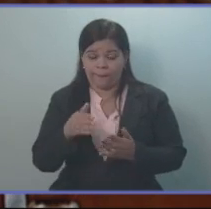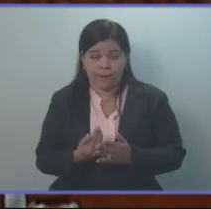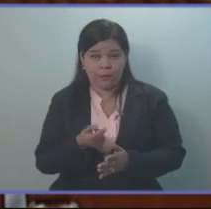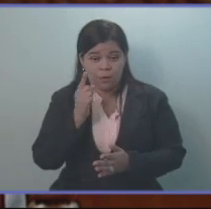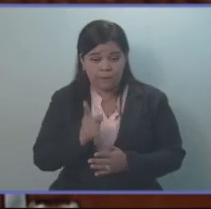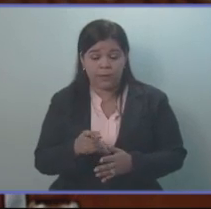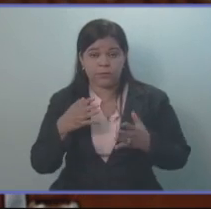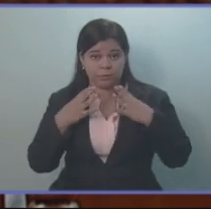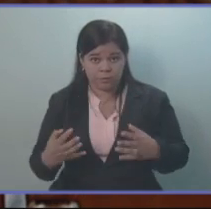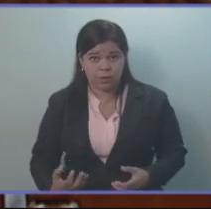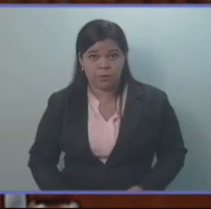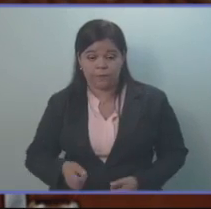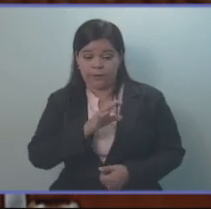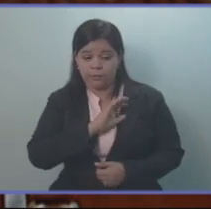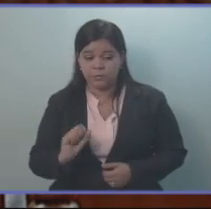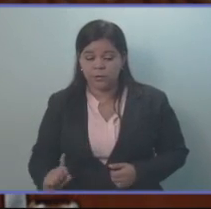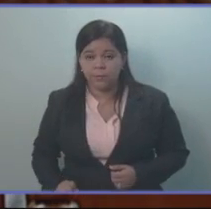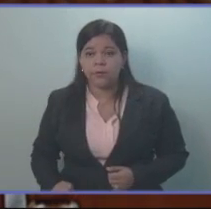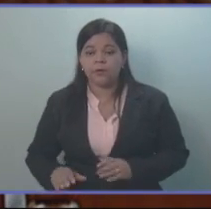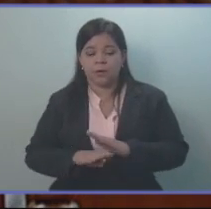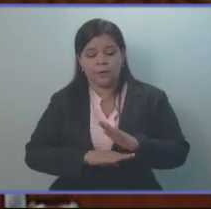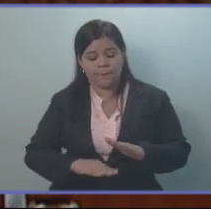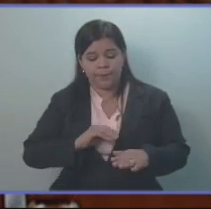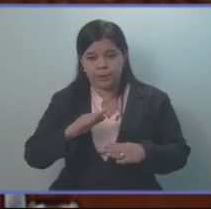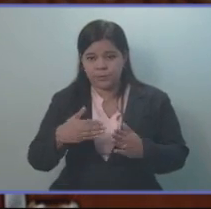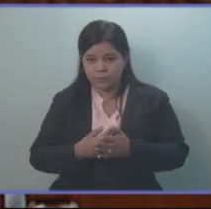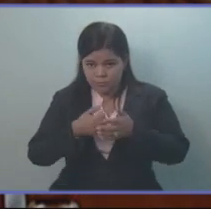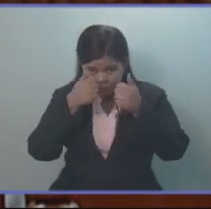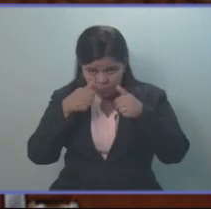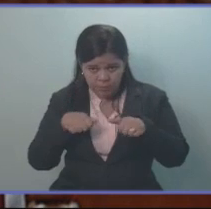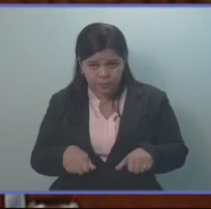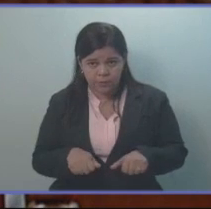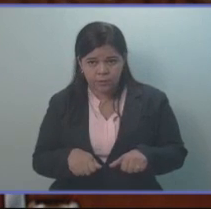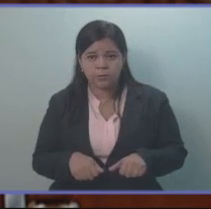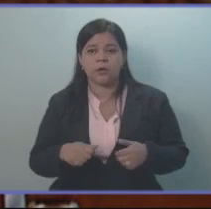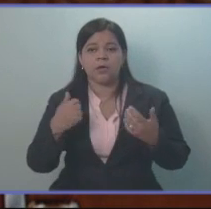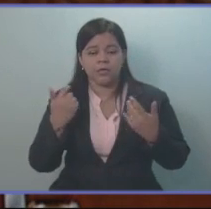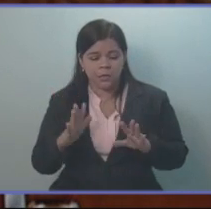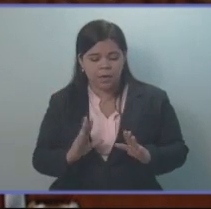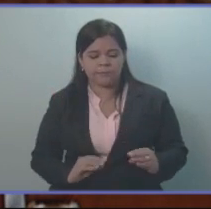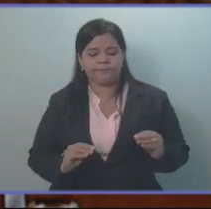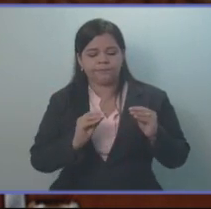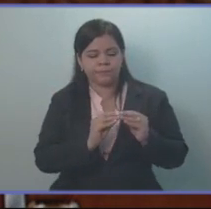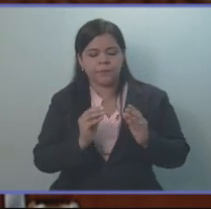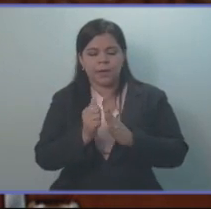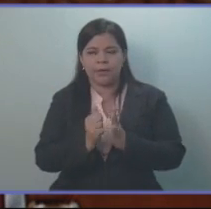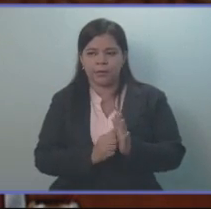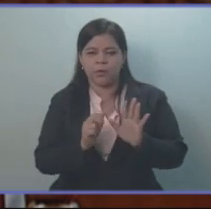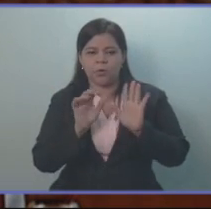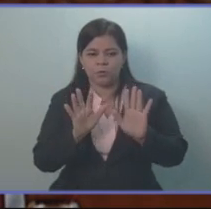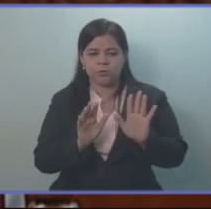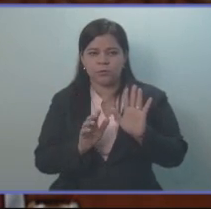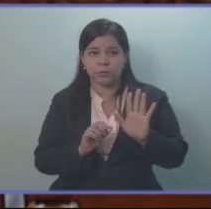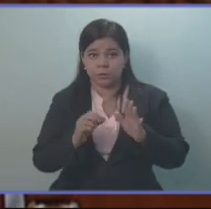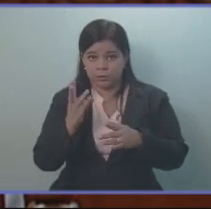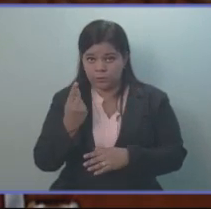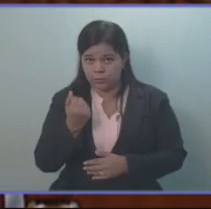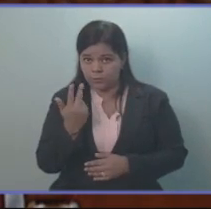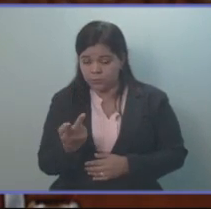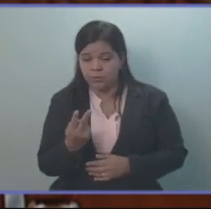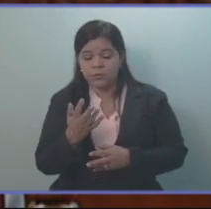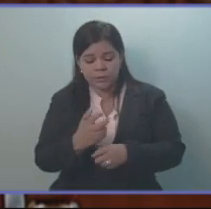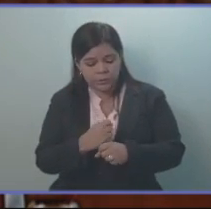del Gobierno de la República de El Salvador, de acuerdo al mencionado acuerdo bilateral, se encuentra en el artículo 5, número 2, el de asegurar